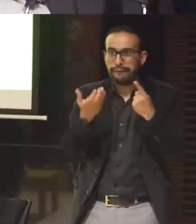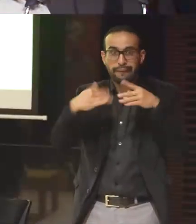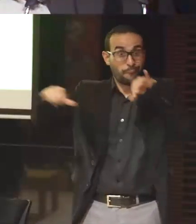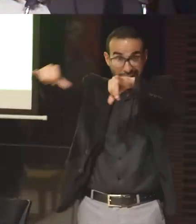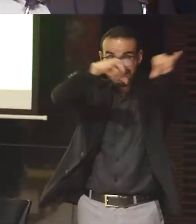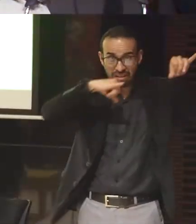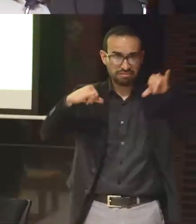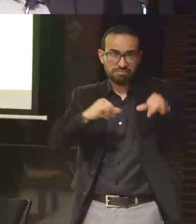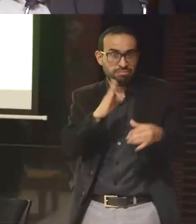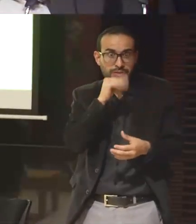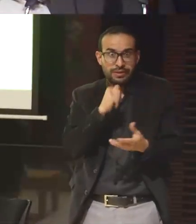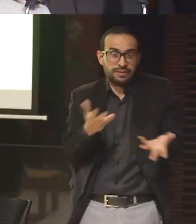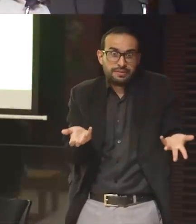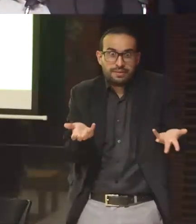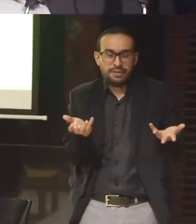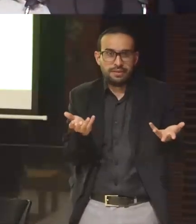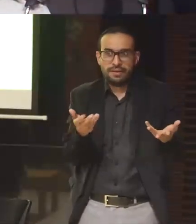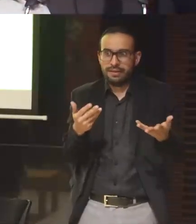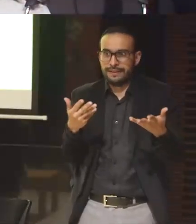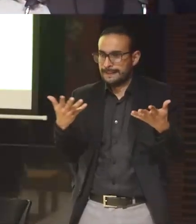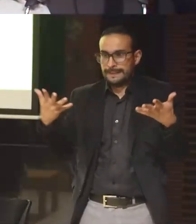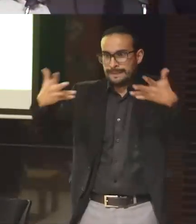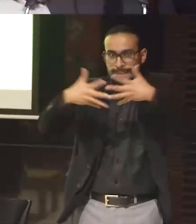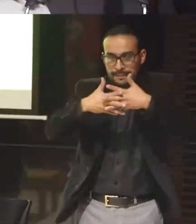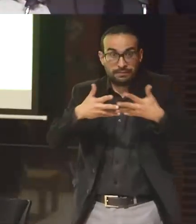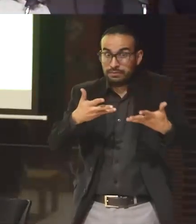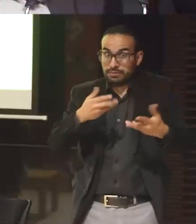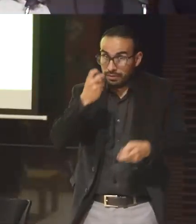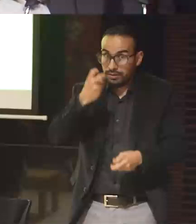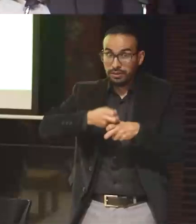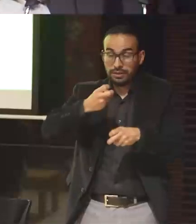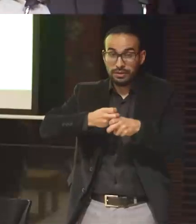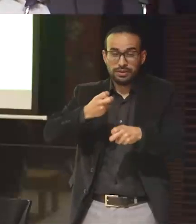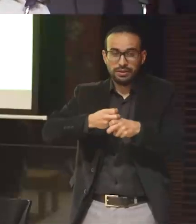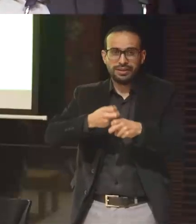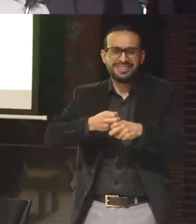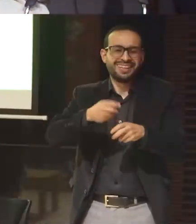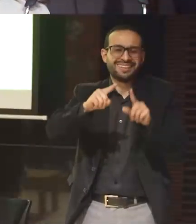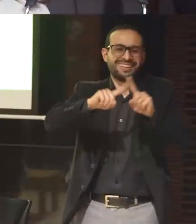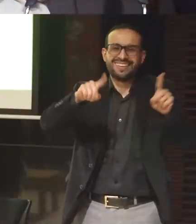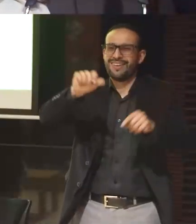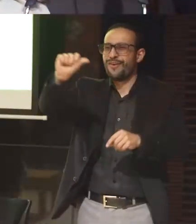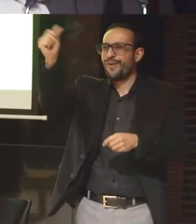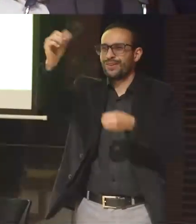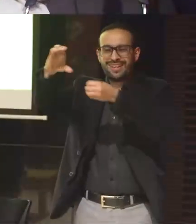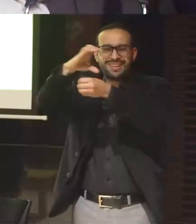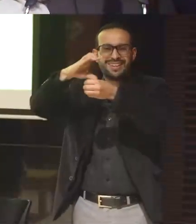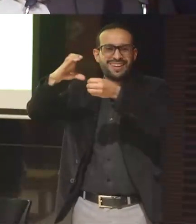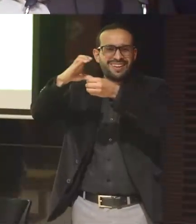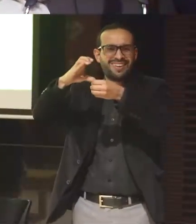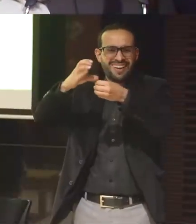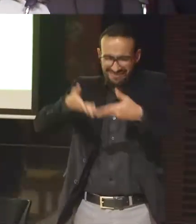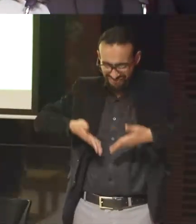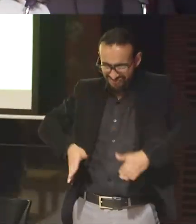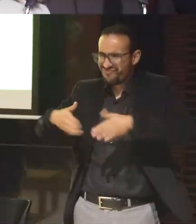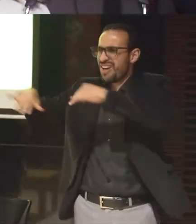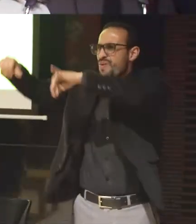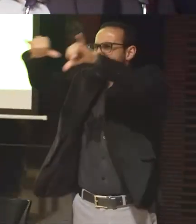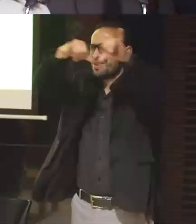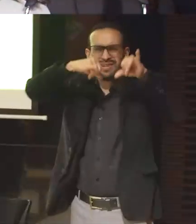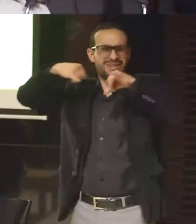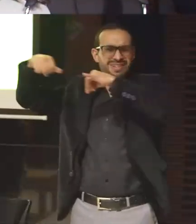dirección. Obviamente esto es una generalización, pero en términos generales cuando hay una cultura más homogénea pues es más fácil orientar el comportamiento con una